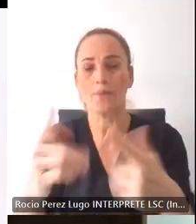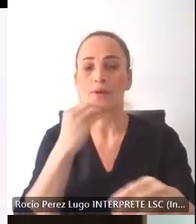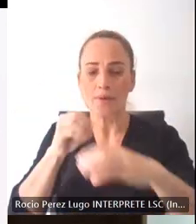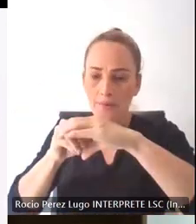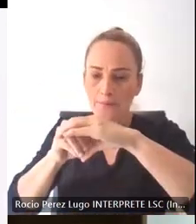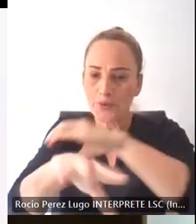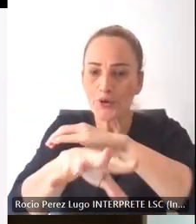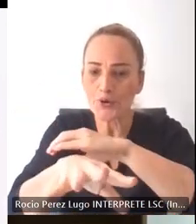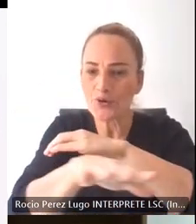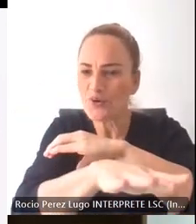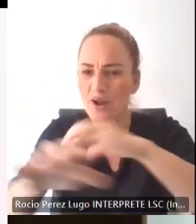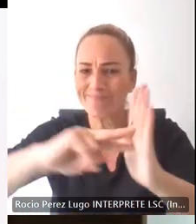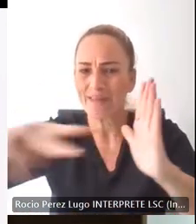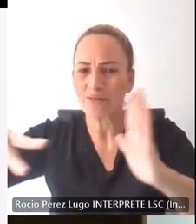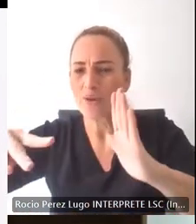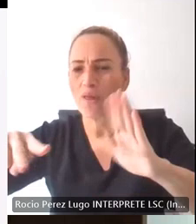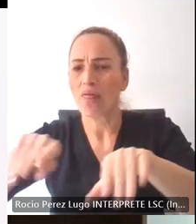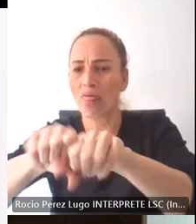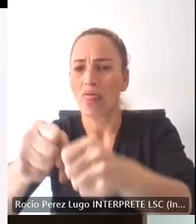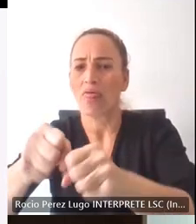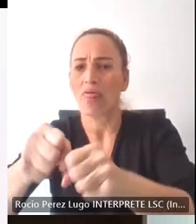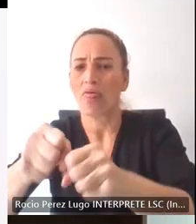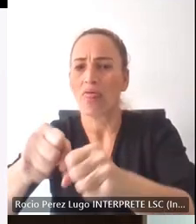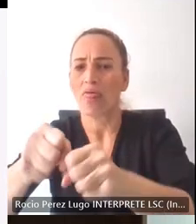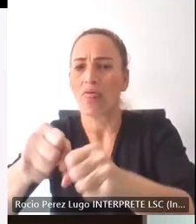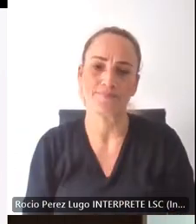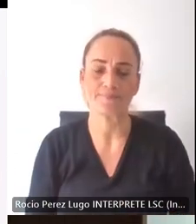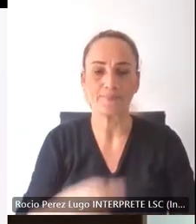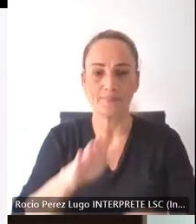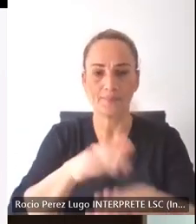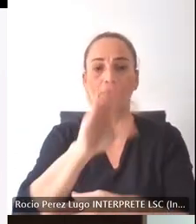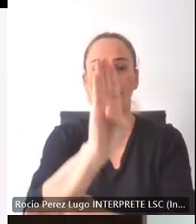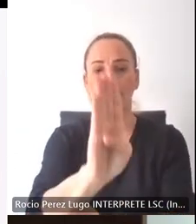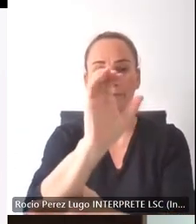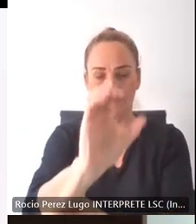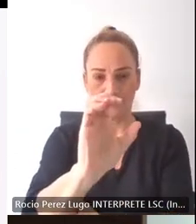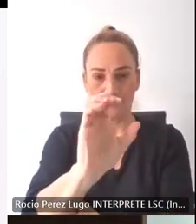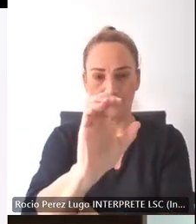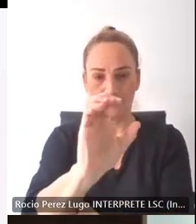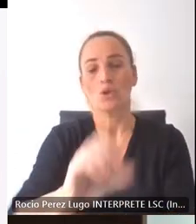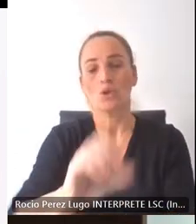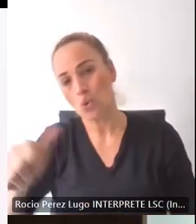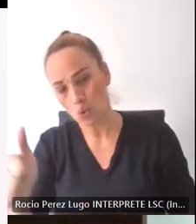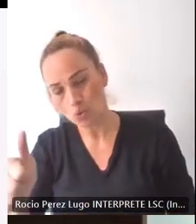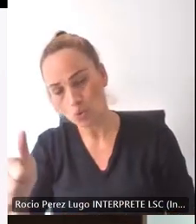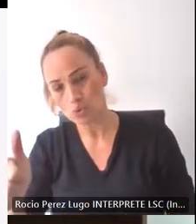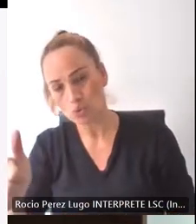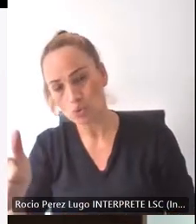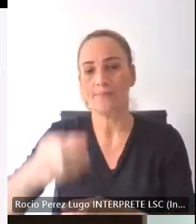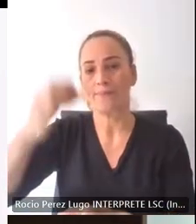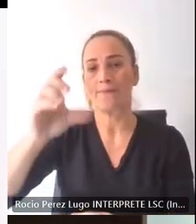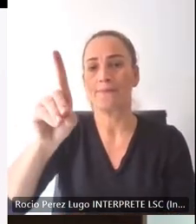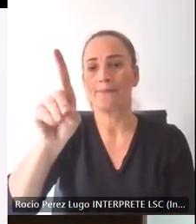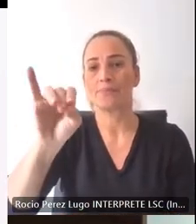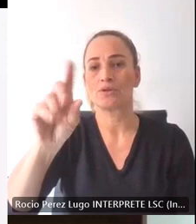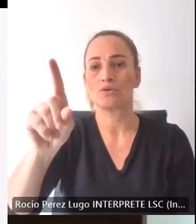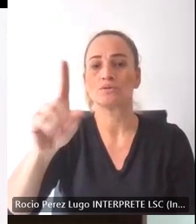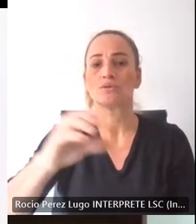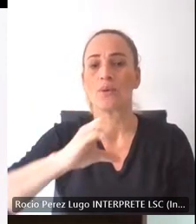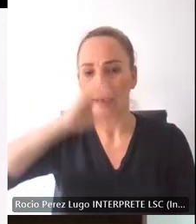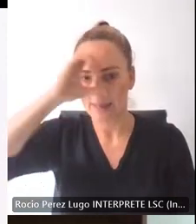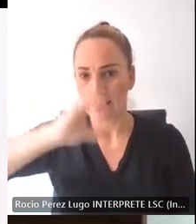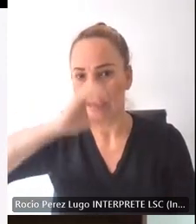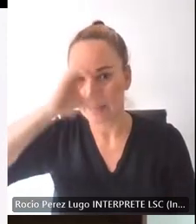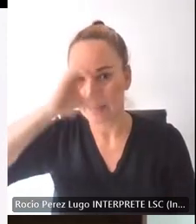ver afectados por el producto. Ese es el BC. Y tenemos otro que es de dióxido de carbono, que es el que también varios